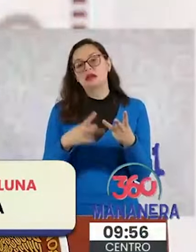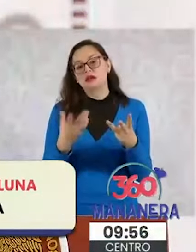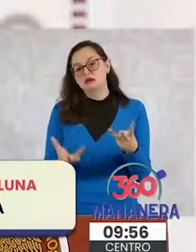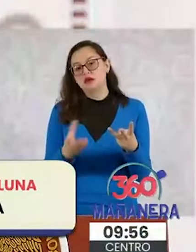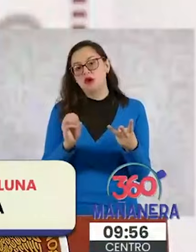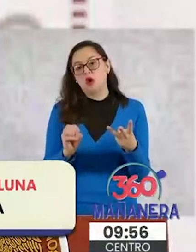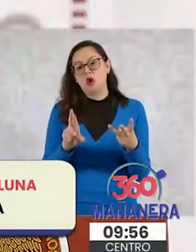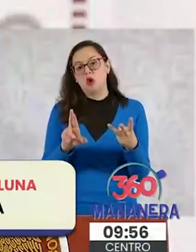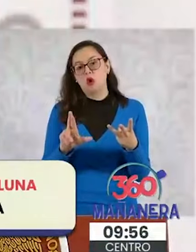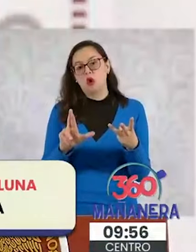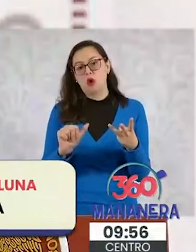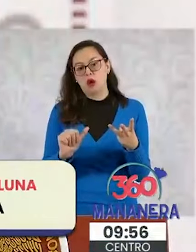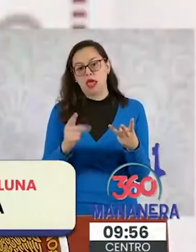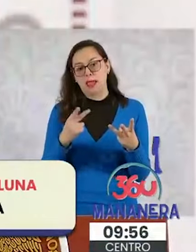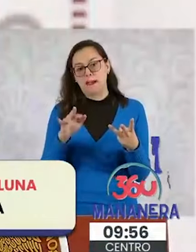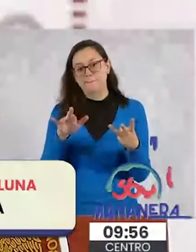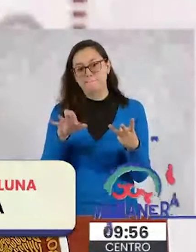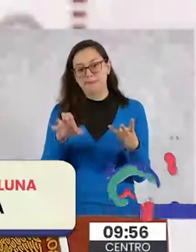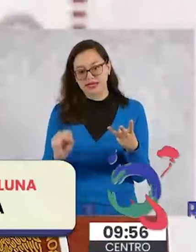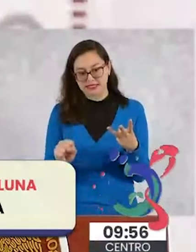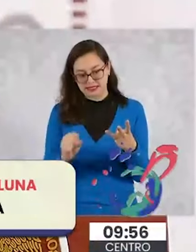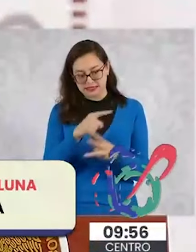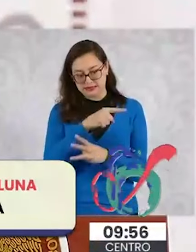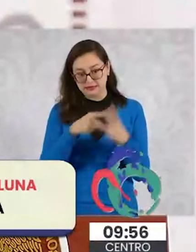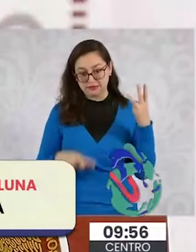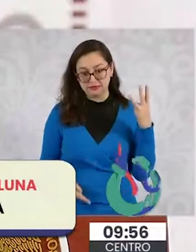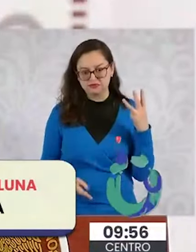prisiones otorgaron 30